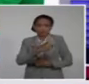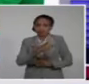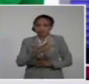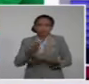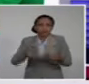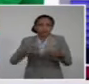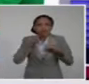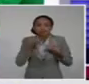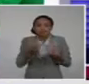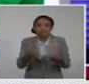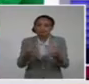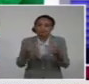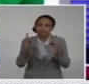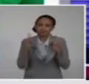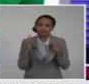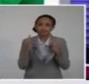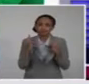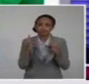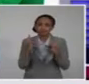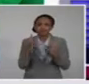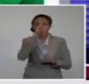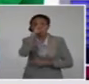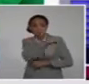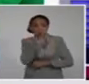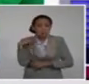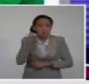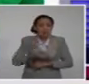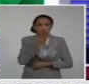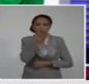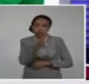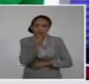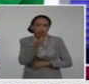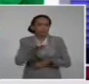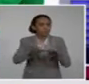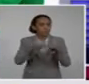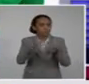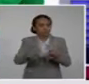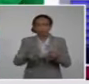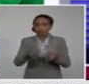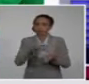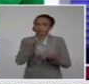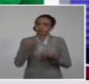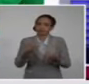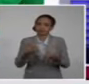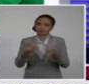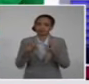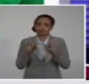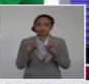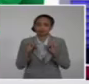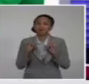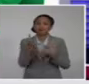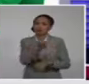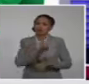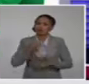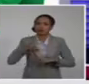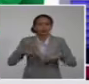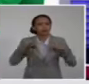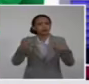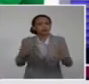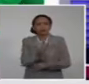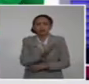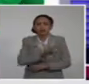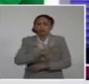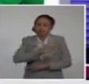posible reanimarla, no obstante las maniobras que se aplicaron. Y lamentablemente, y reiteramos las condolencias a sus